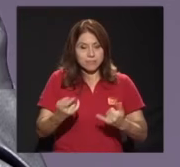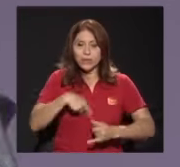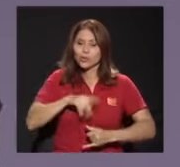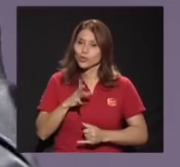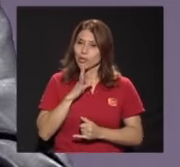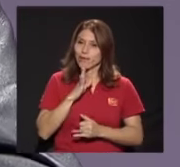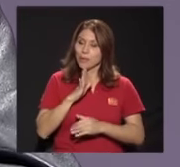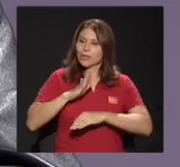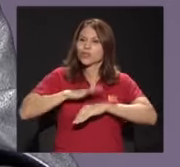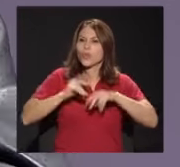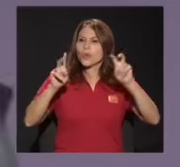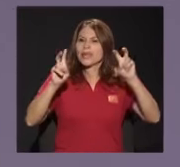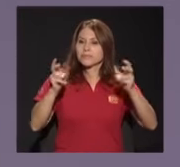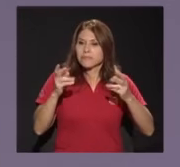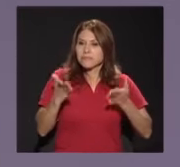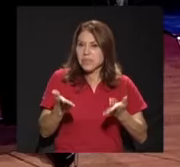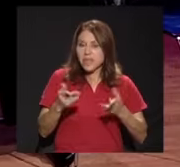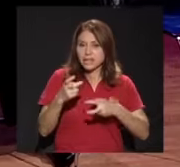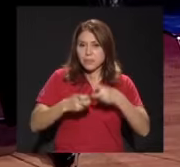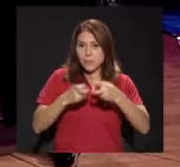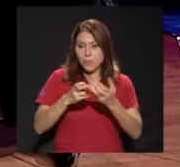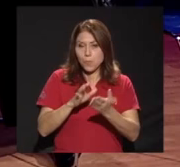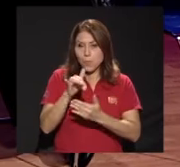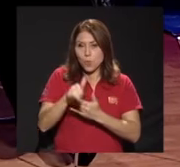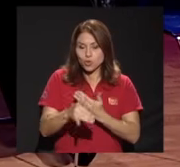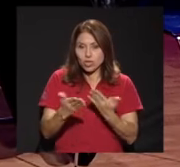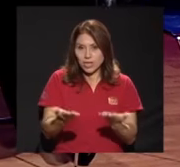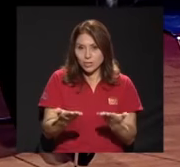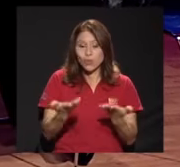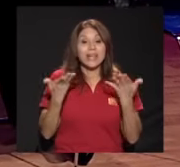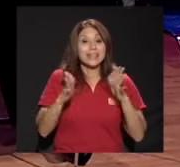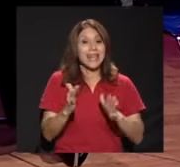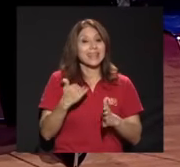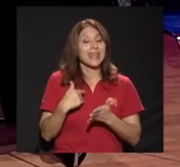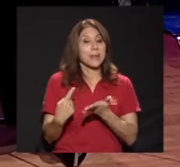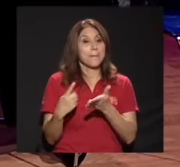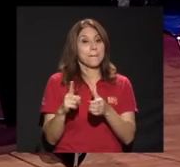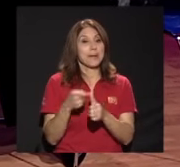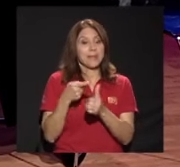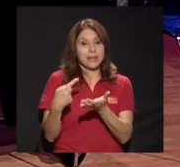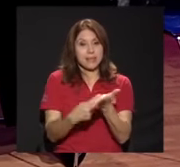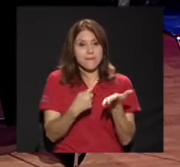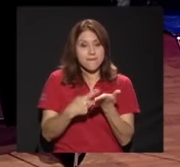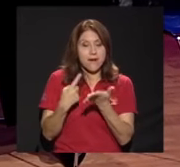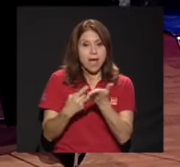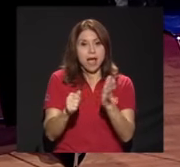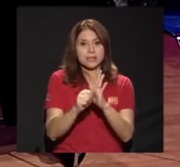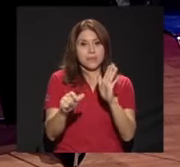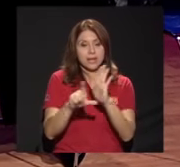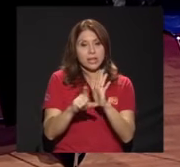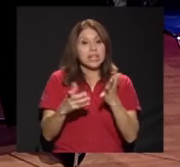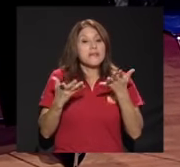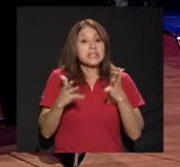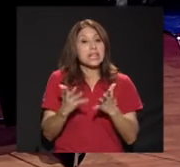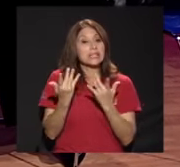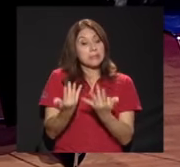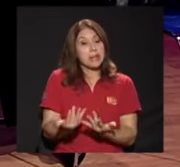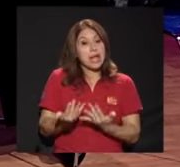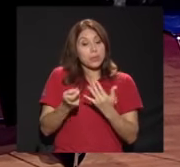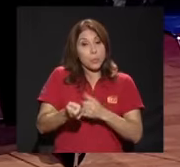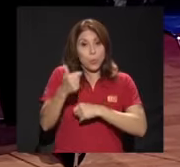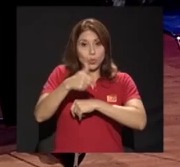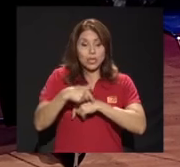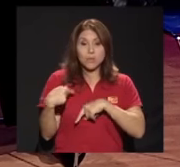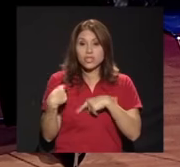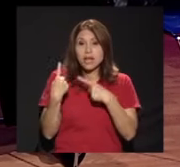conversando sobre ese proyecto que ya tiene el primer debate en la Asamblea Legislativa y que se está esperando pues que pronto ingrese